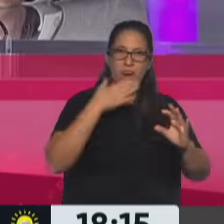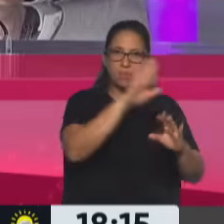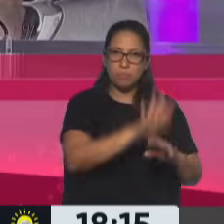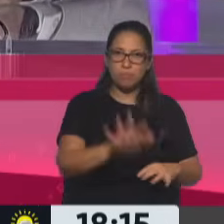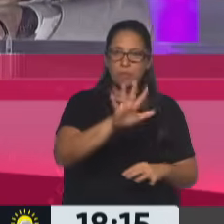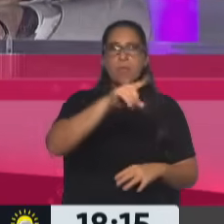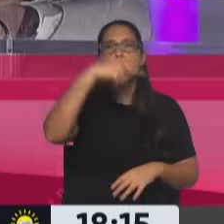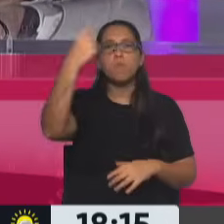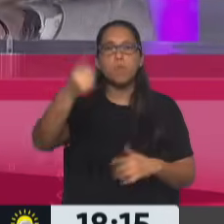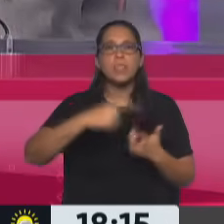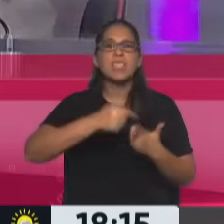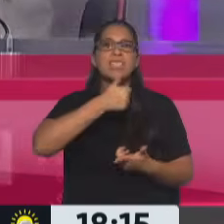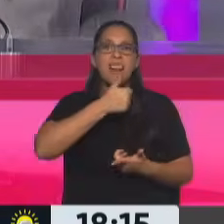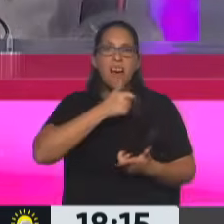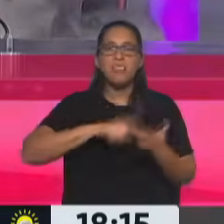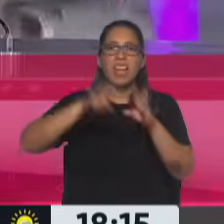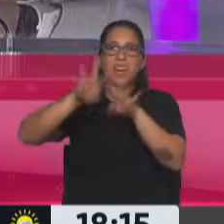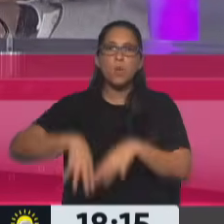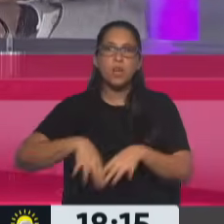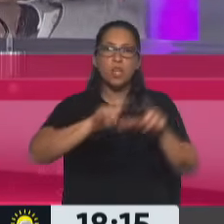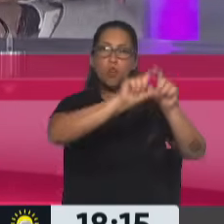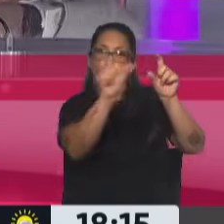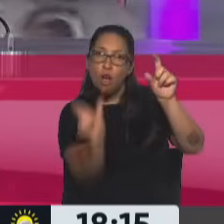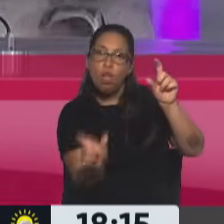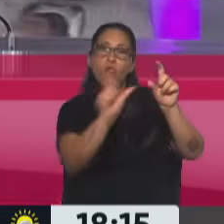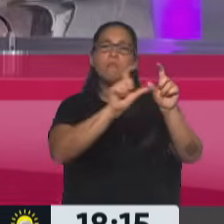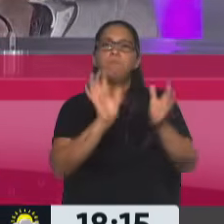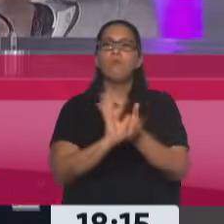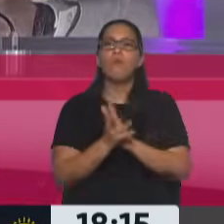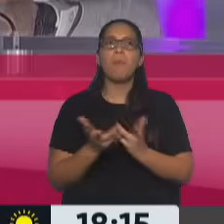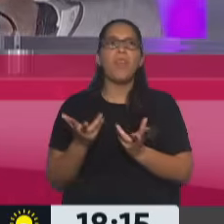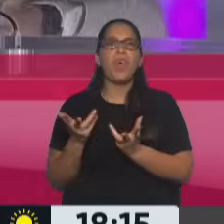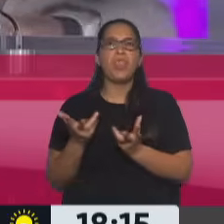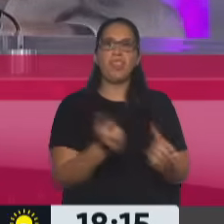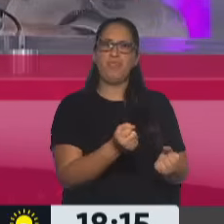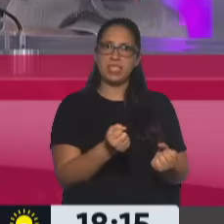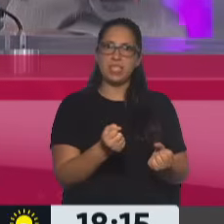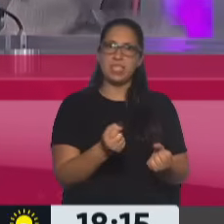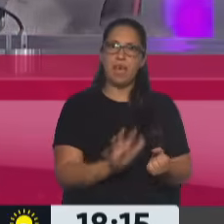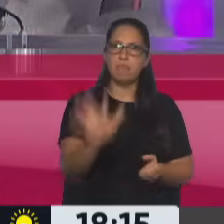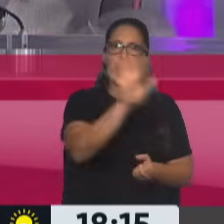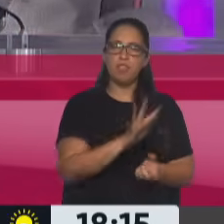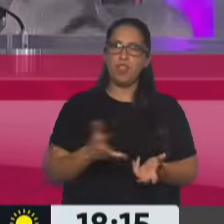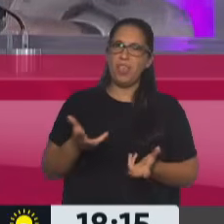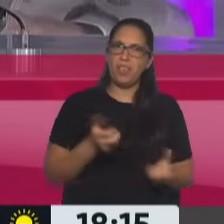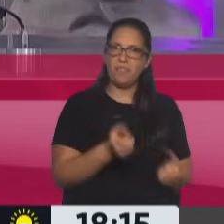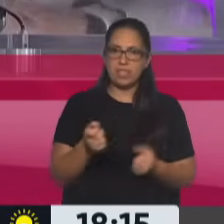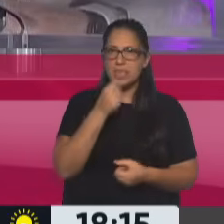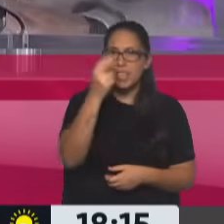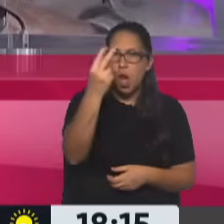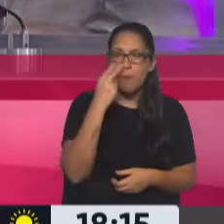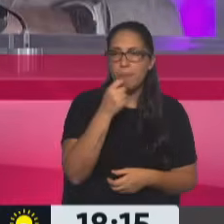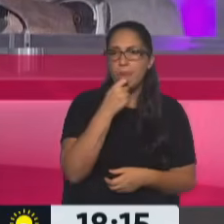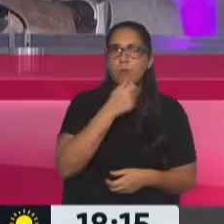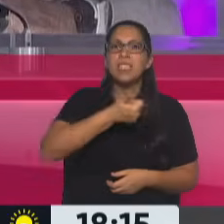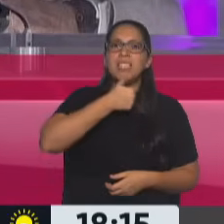Islandia y con el Reino Unido un cinturón defensivo. Si para quien nos está viendo, Islandia